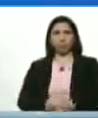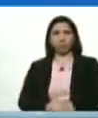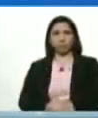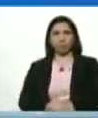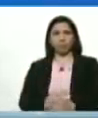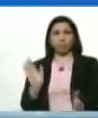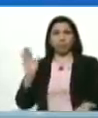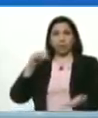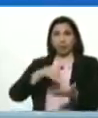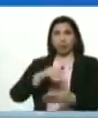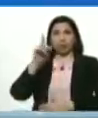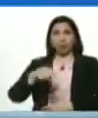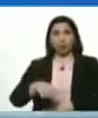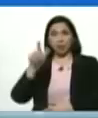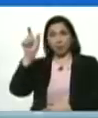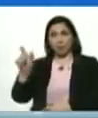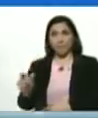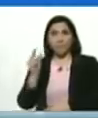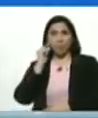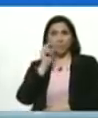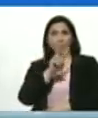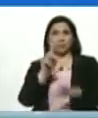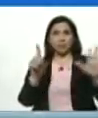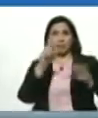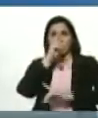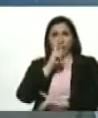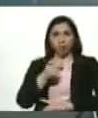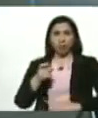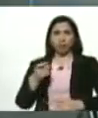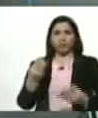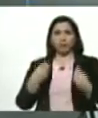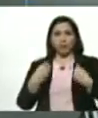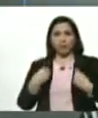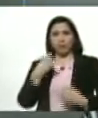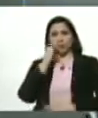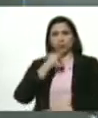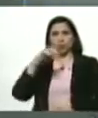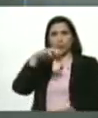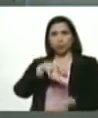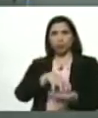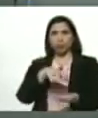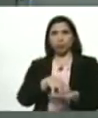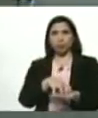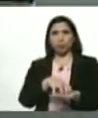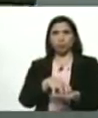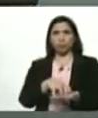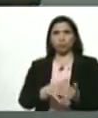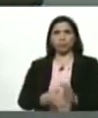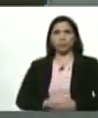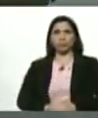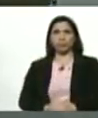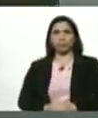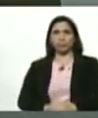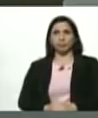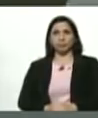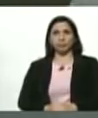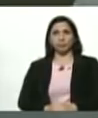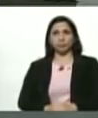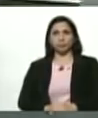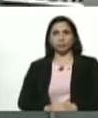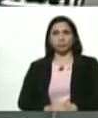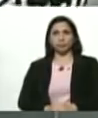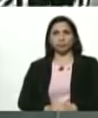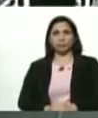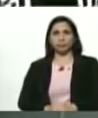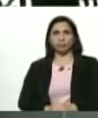casos mujer de 26 años natural del sur de la cañada de urdaneta de la